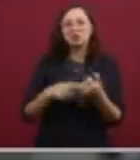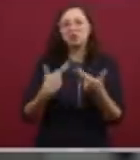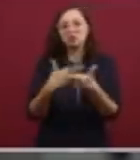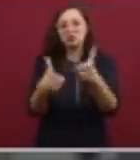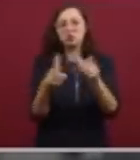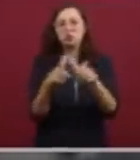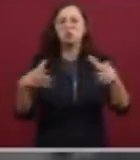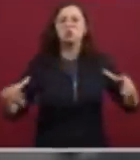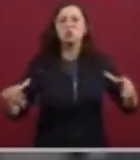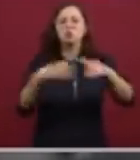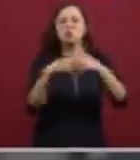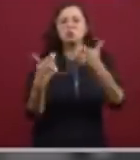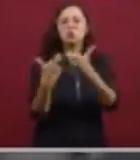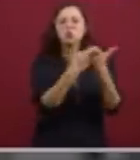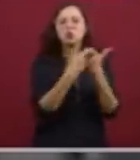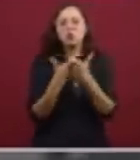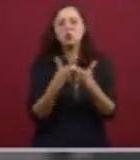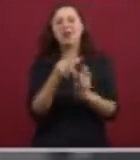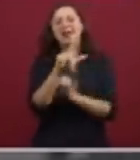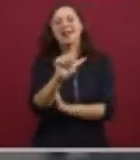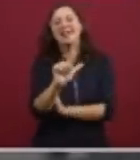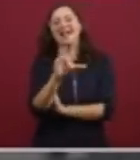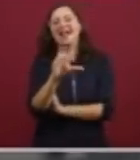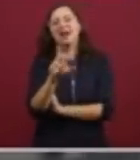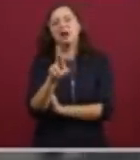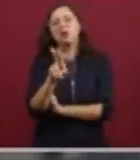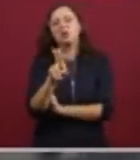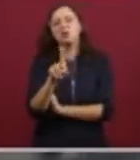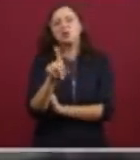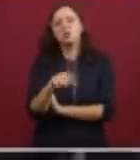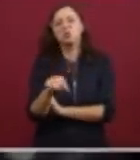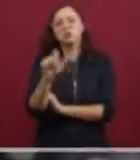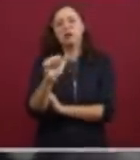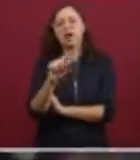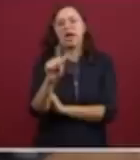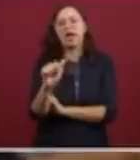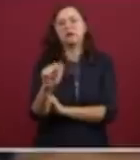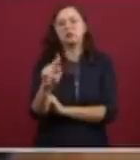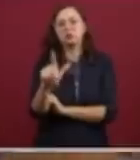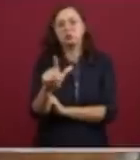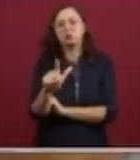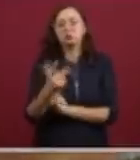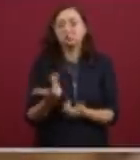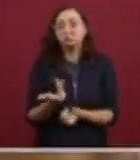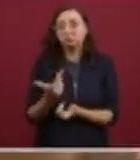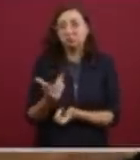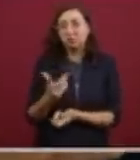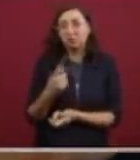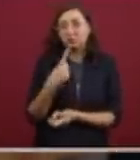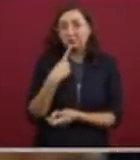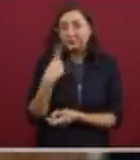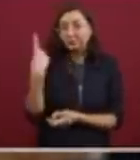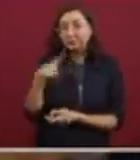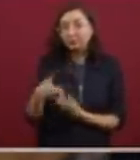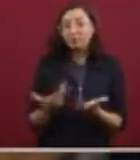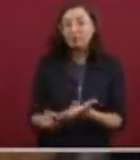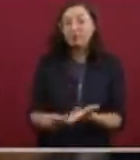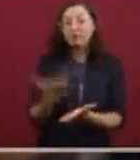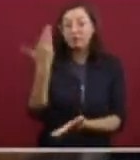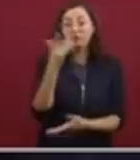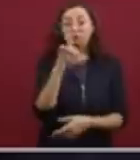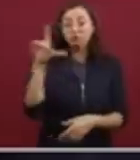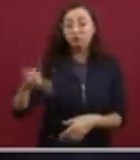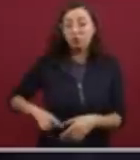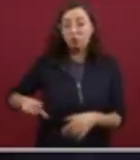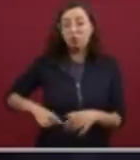Azul. Usted solicitó que, bueno, señaló que si había solicitudes para investigar este tema, el Estado mexicano, con todo su